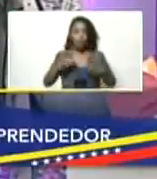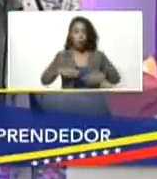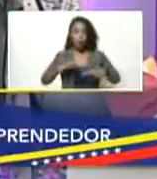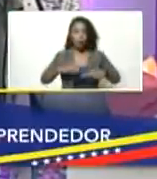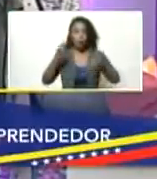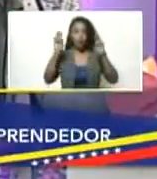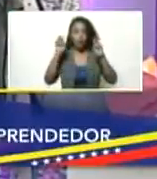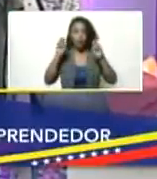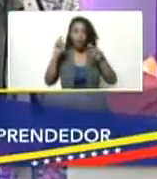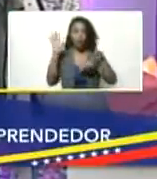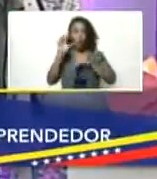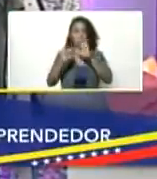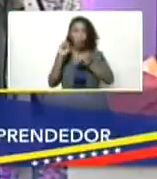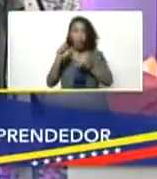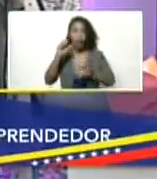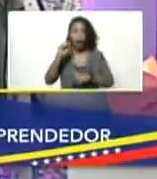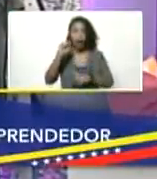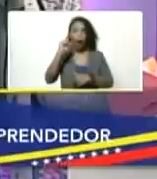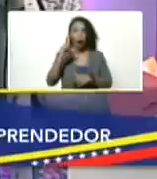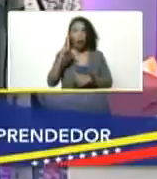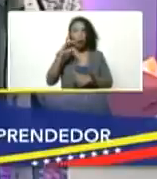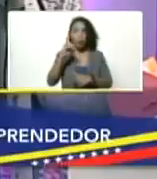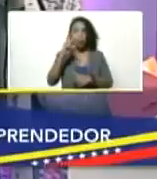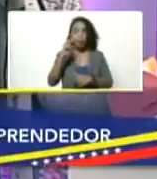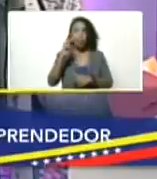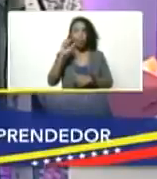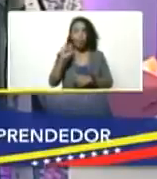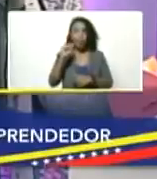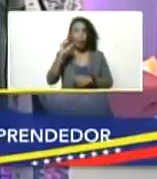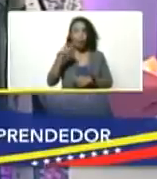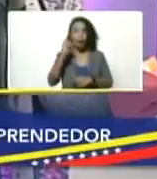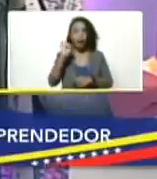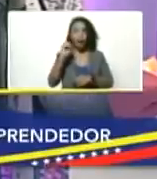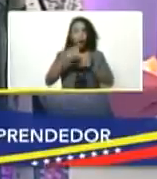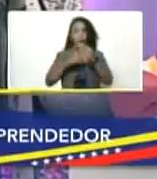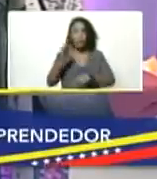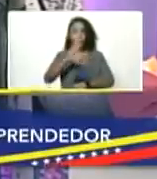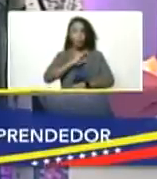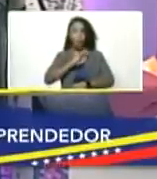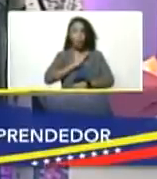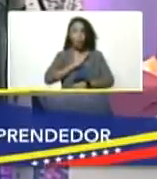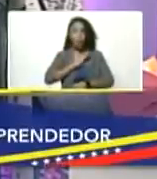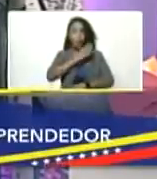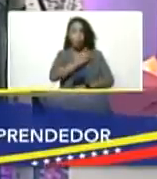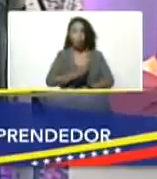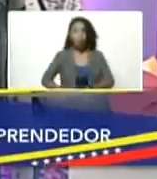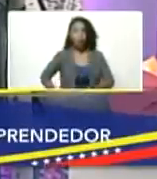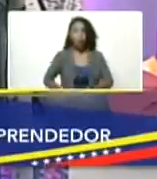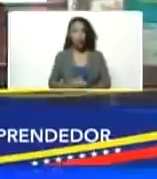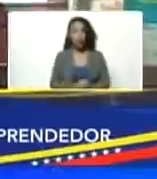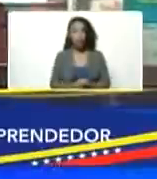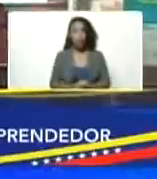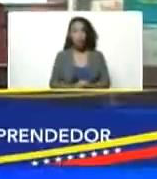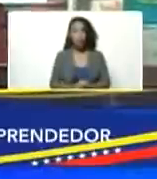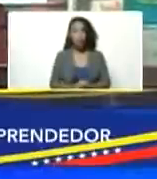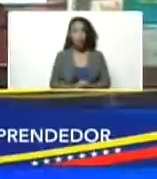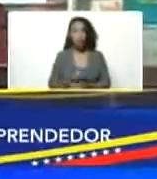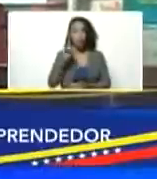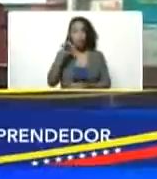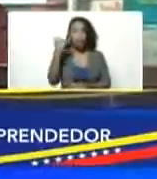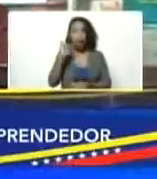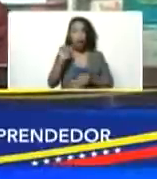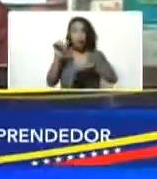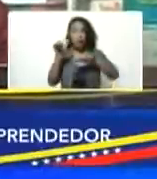y compre pijamas al Dagui. Hechas por su propia dueña. También tenemos calzado,